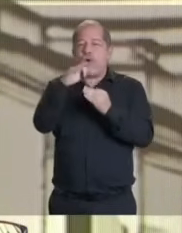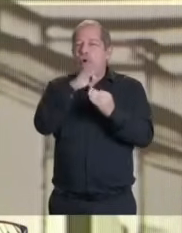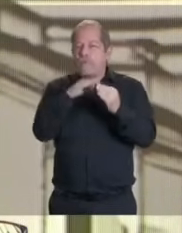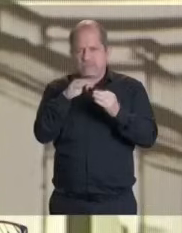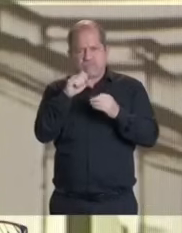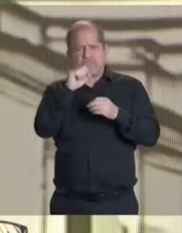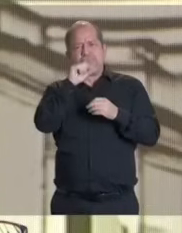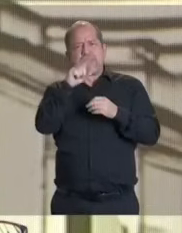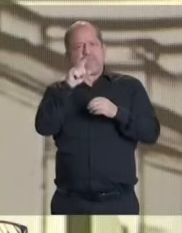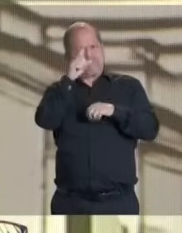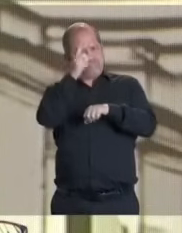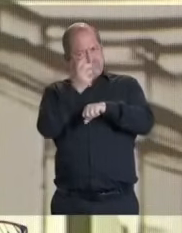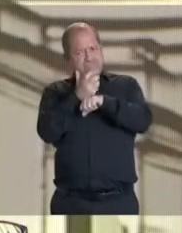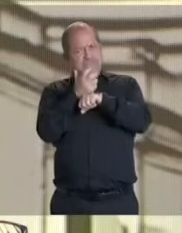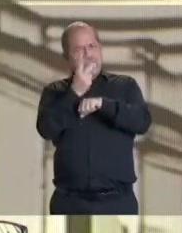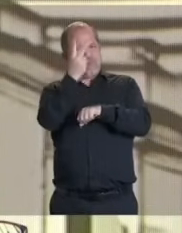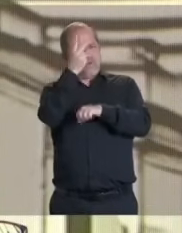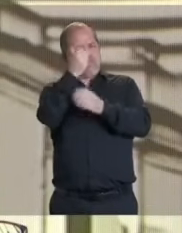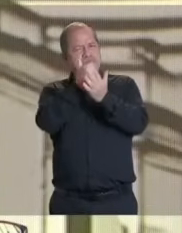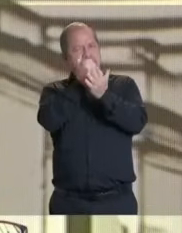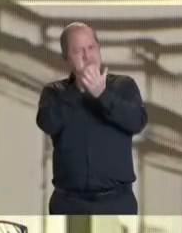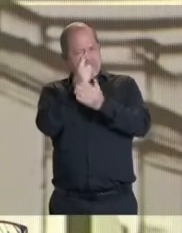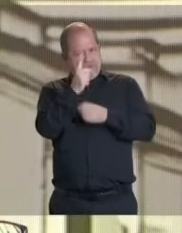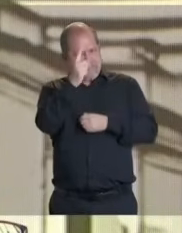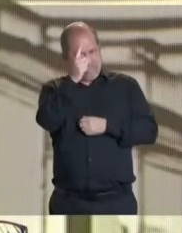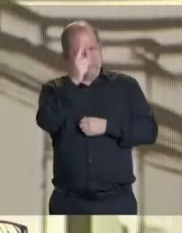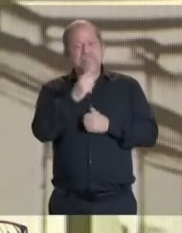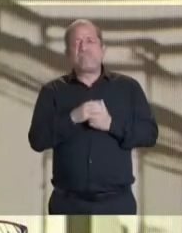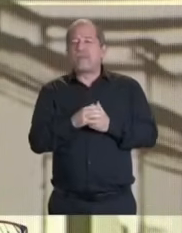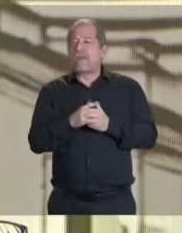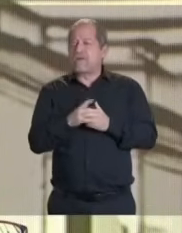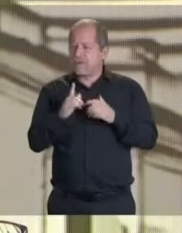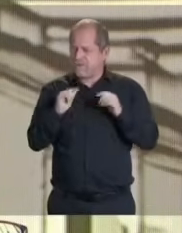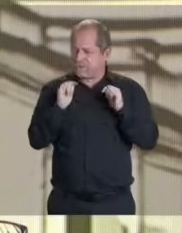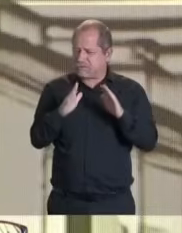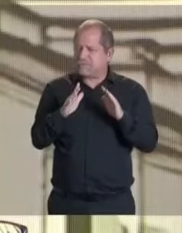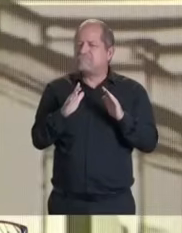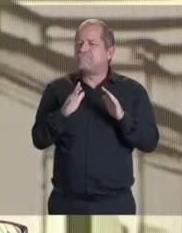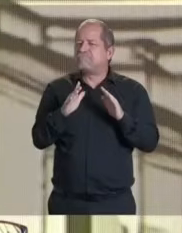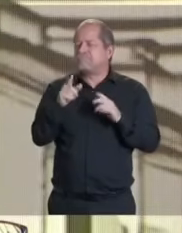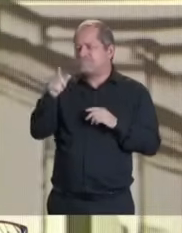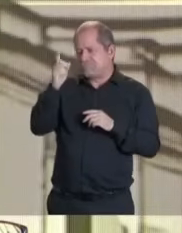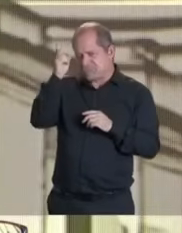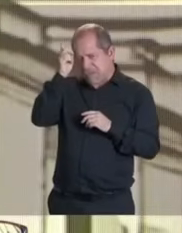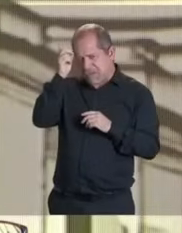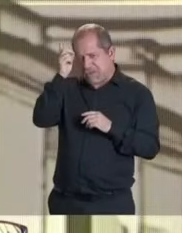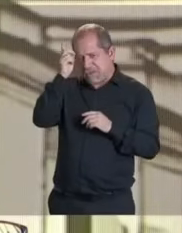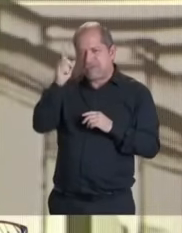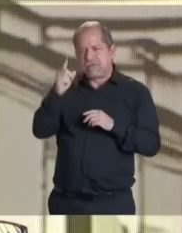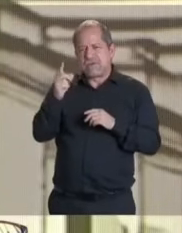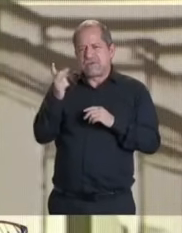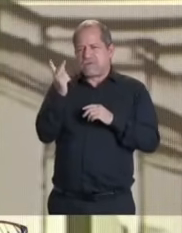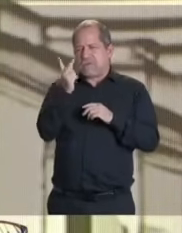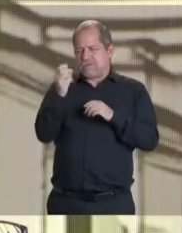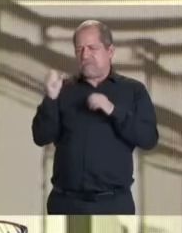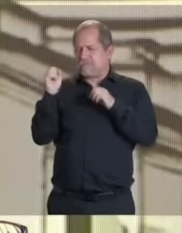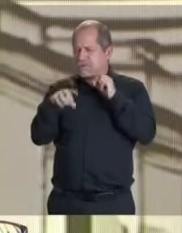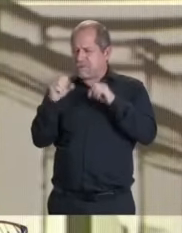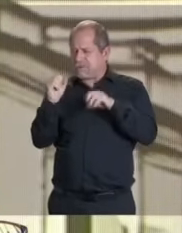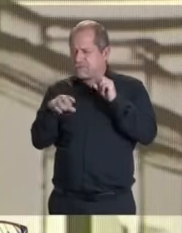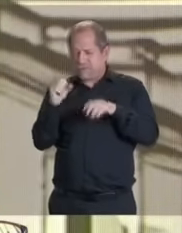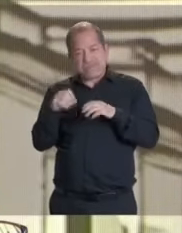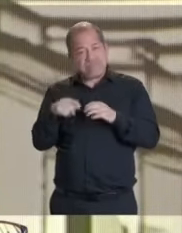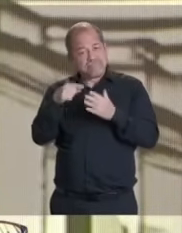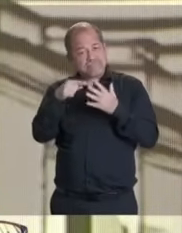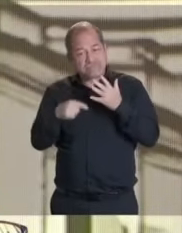de los Estados Unidos, Los Ángeles y Dallas. Y al finalizar la